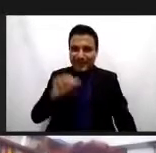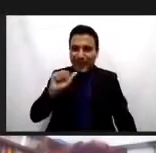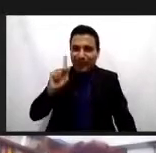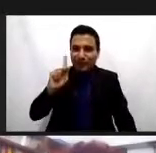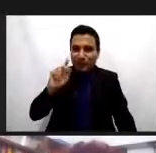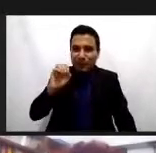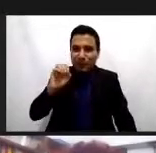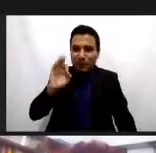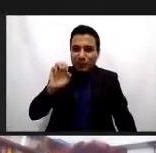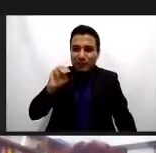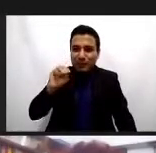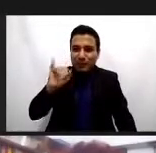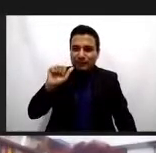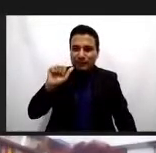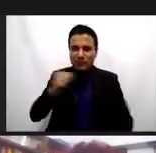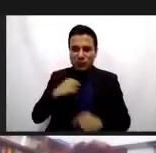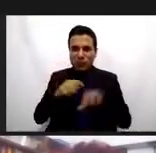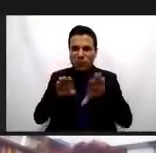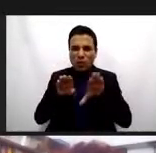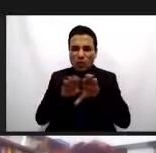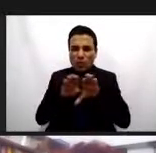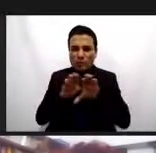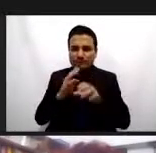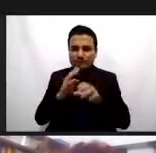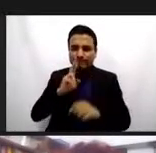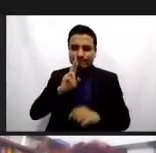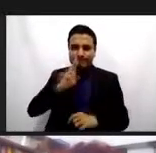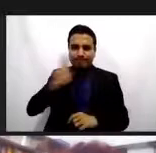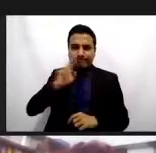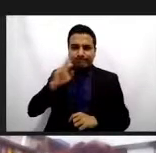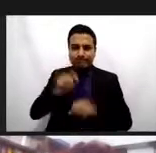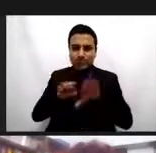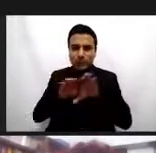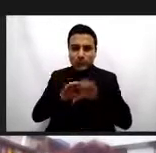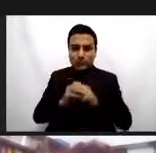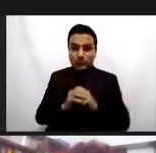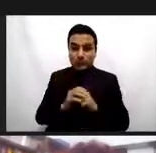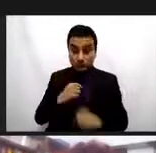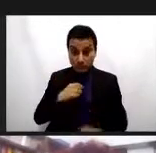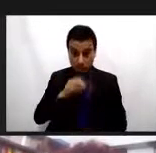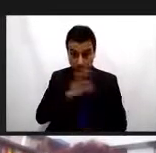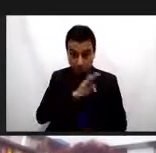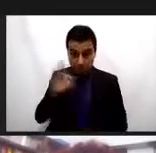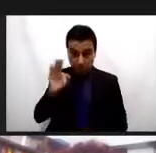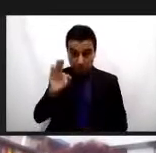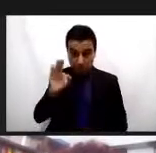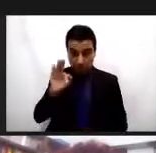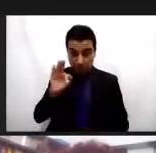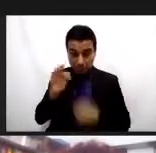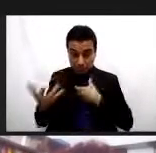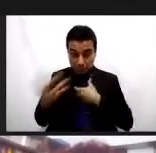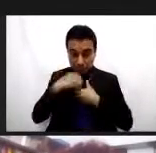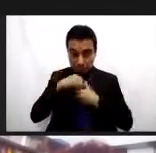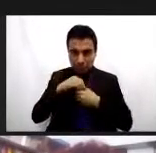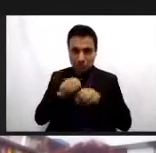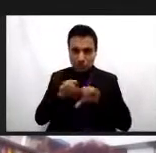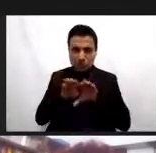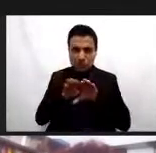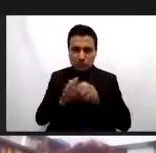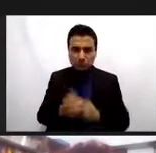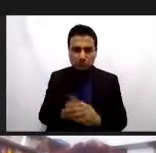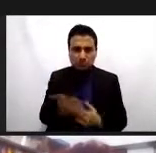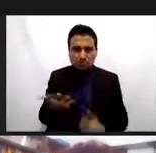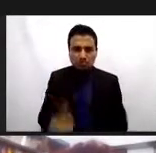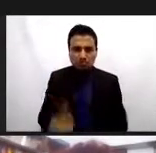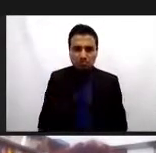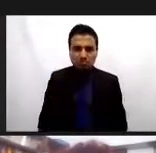puede entrenarse la apofenia? Es decir, ¿es posible apropiarse herramientas, métodos para desarrollar esa capacidad de